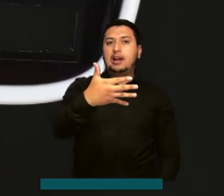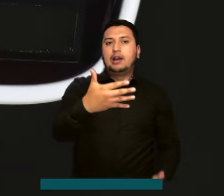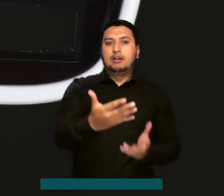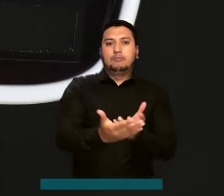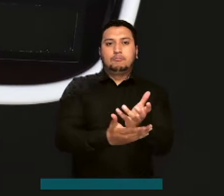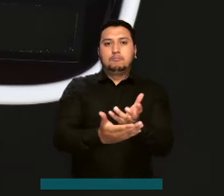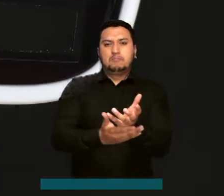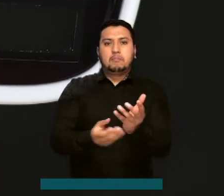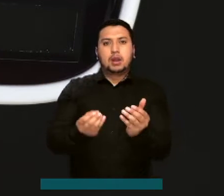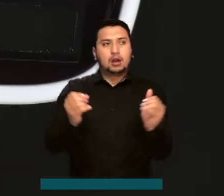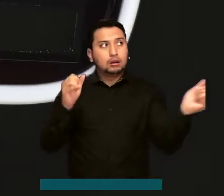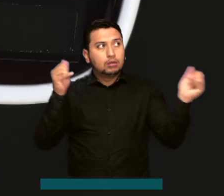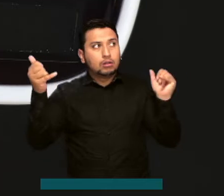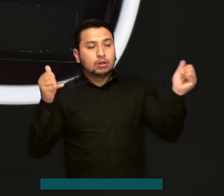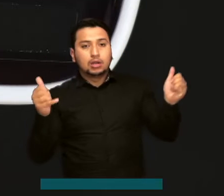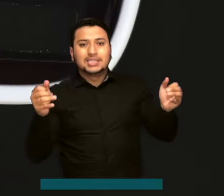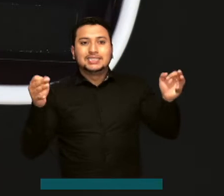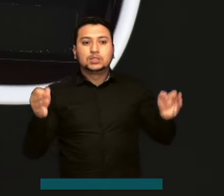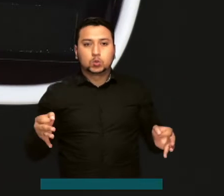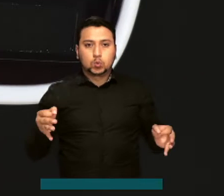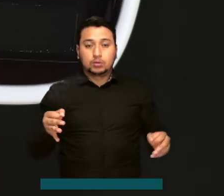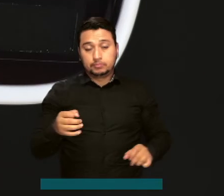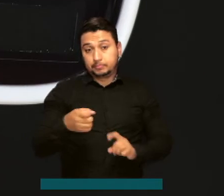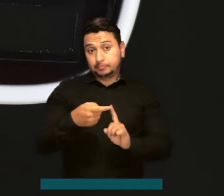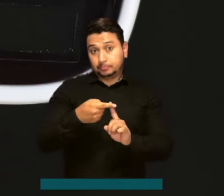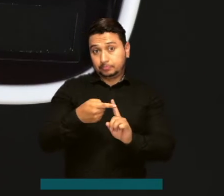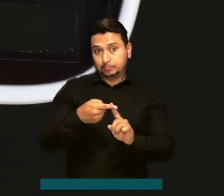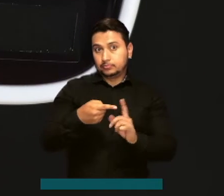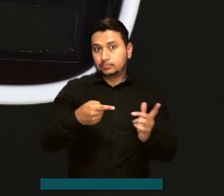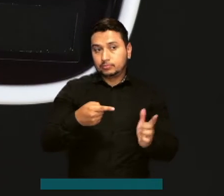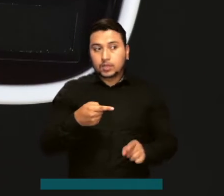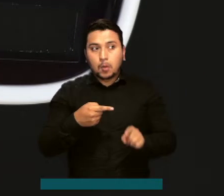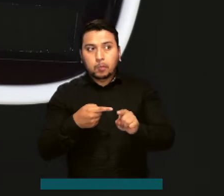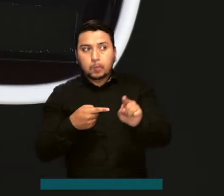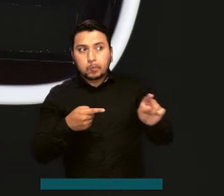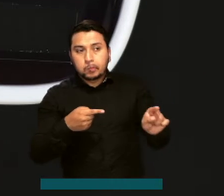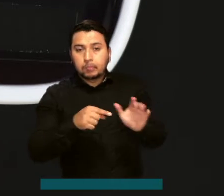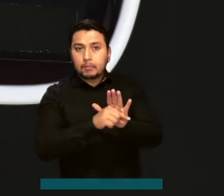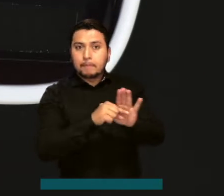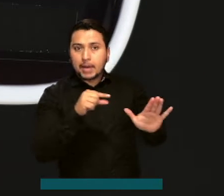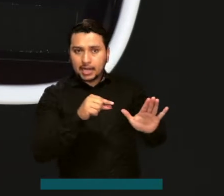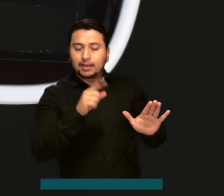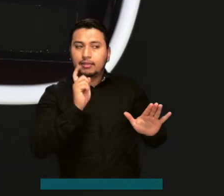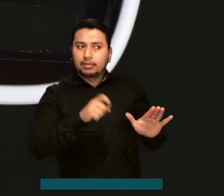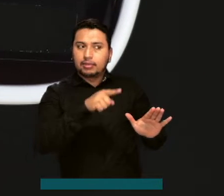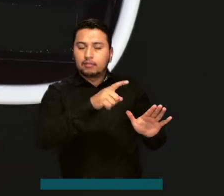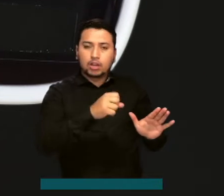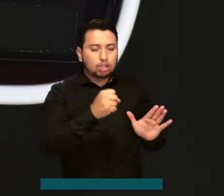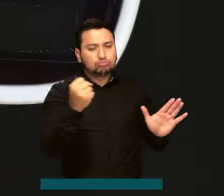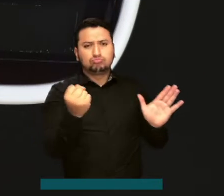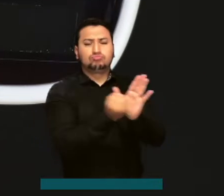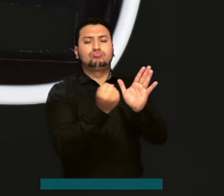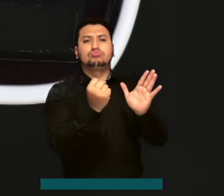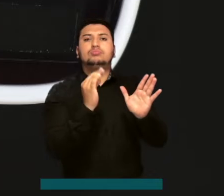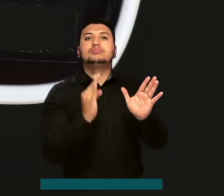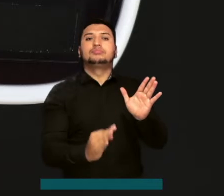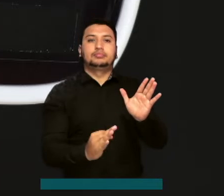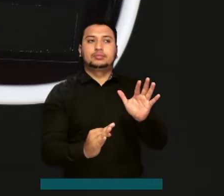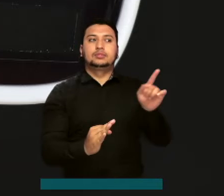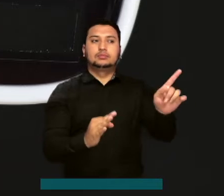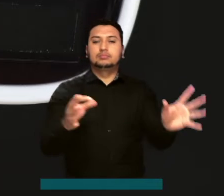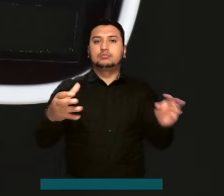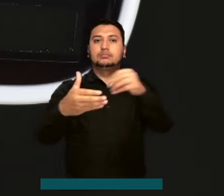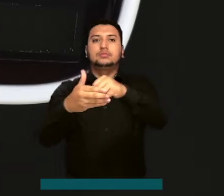elevar la seguridad de su sistema. Número 1, use cámaras de fabricantes acreditados, ya sea que formen parte de un sistema